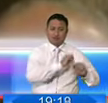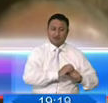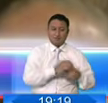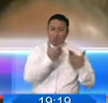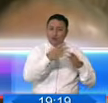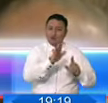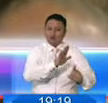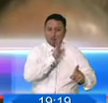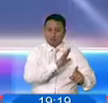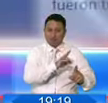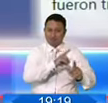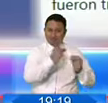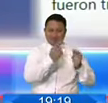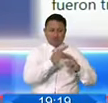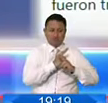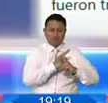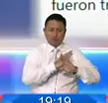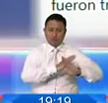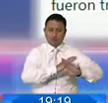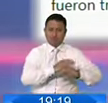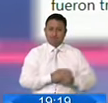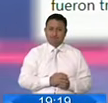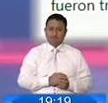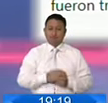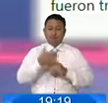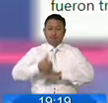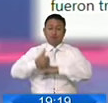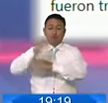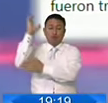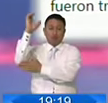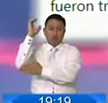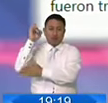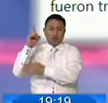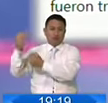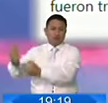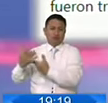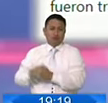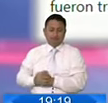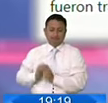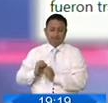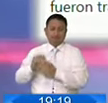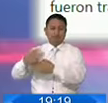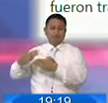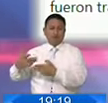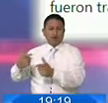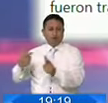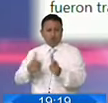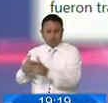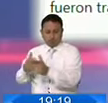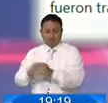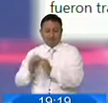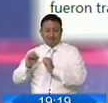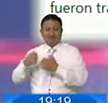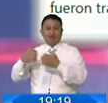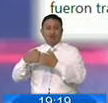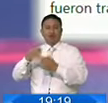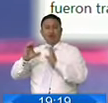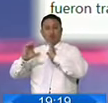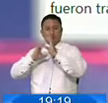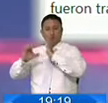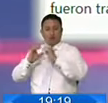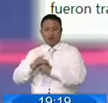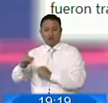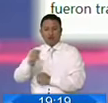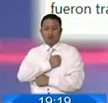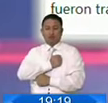existen en la frontera norte está mientras que autoridades colombianas informaron de la incautación de material de guerra y equipos de comunicación presuntamente